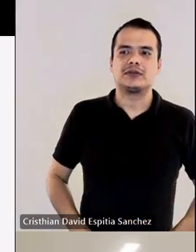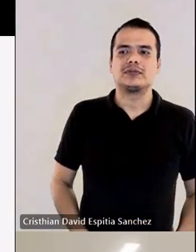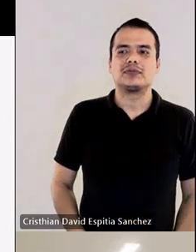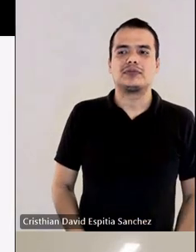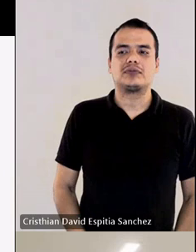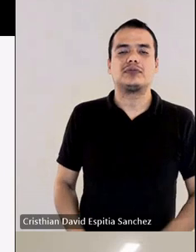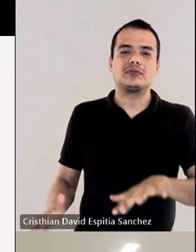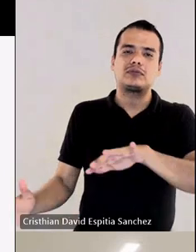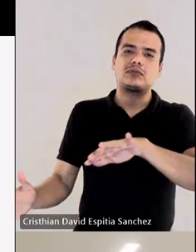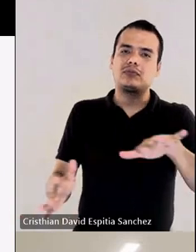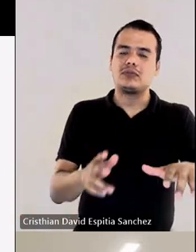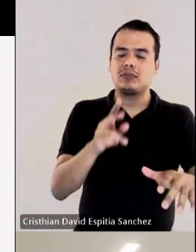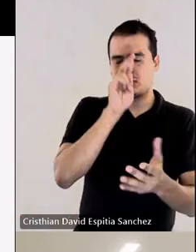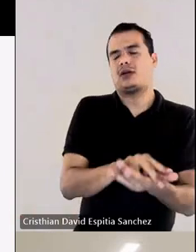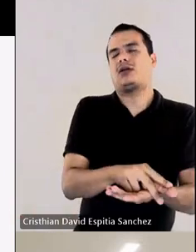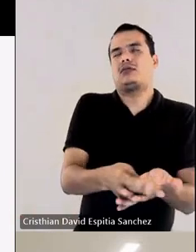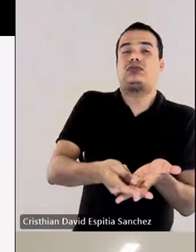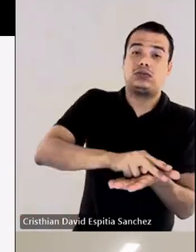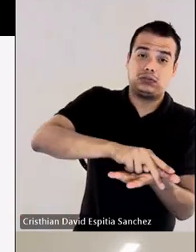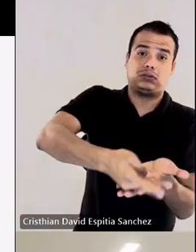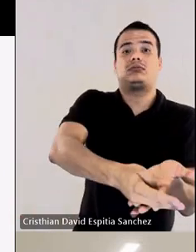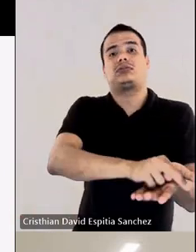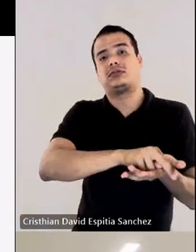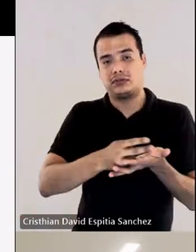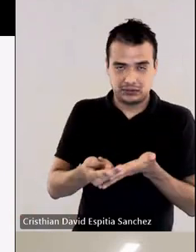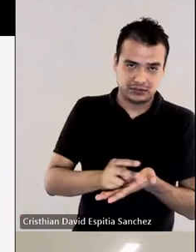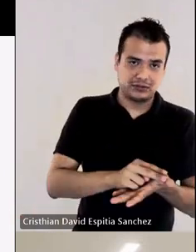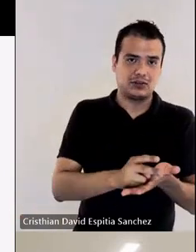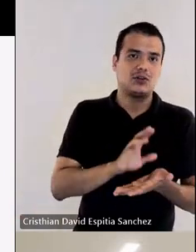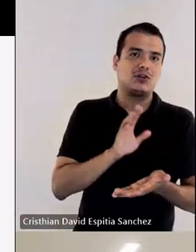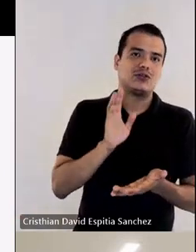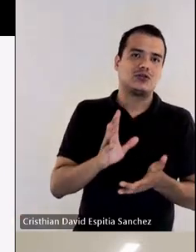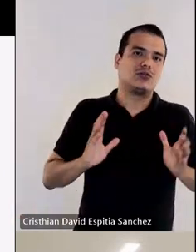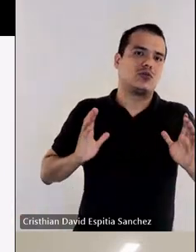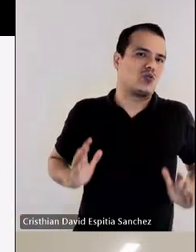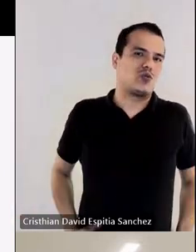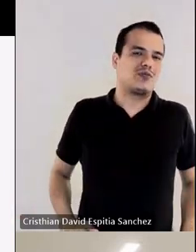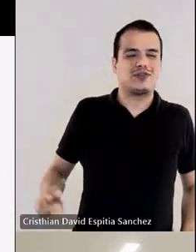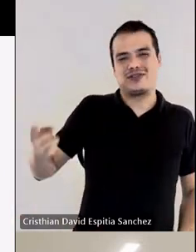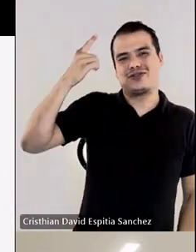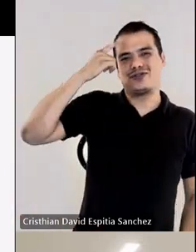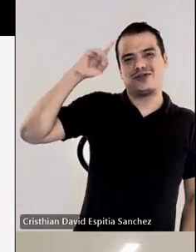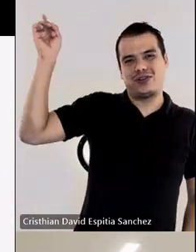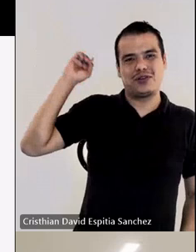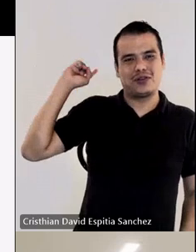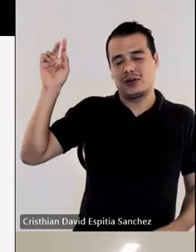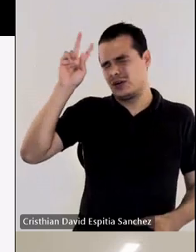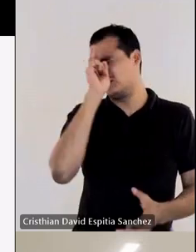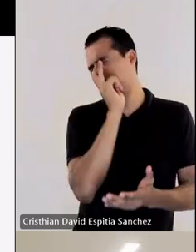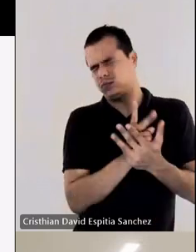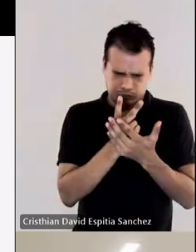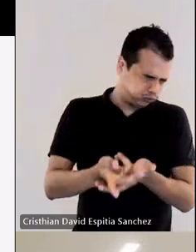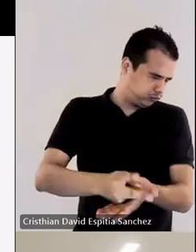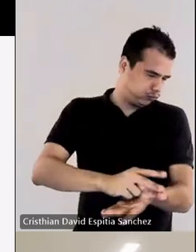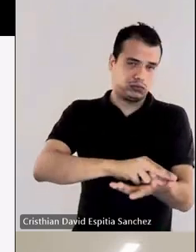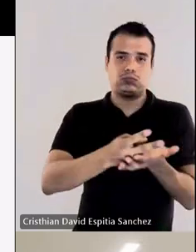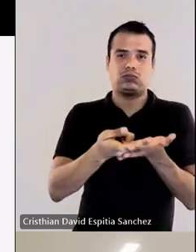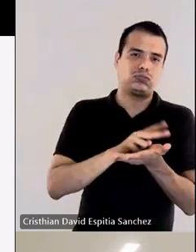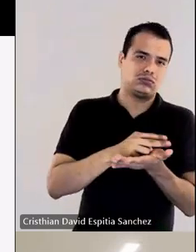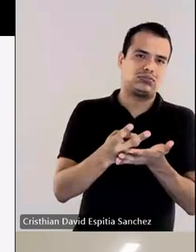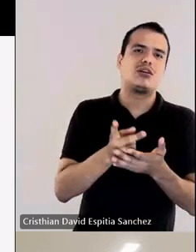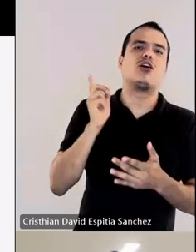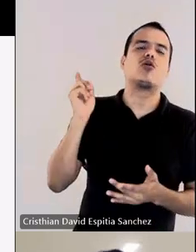las convulsiones, entonces la convulsión es la contracción involuntaria y violenta de los músculos porque pues se produce